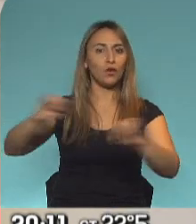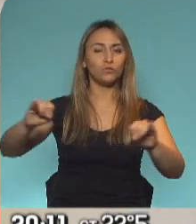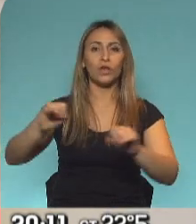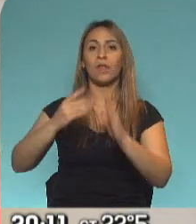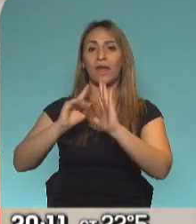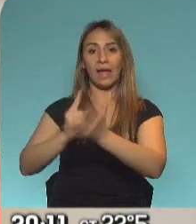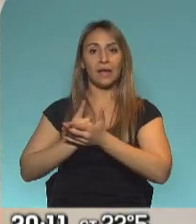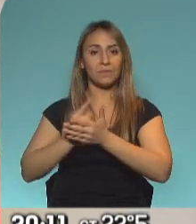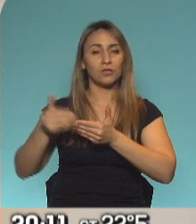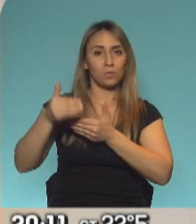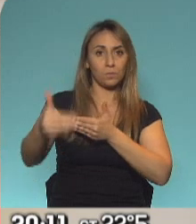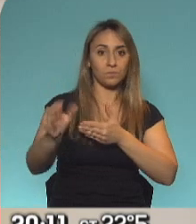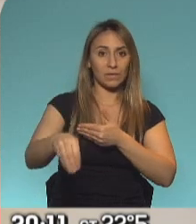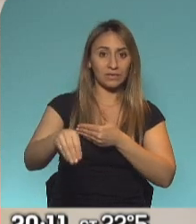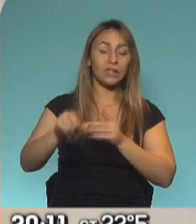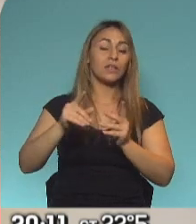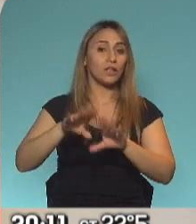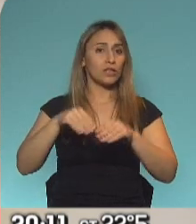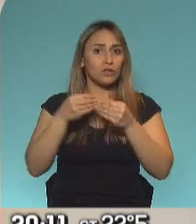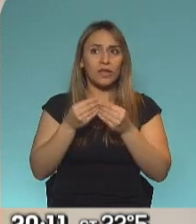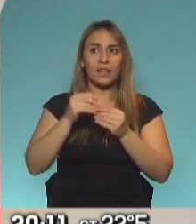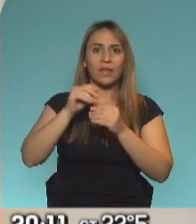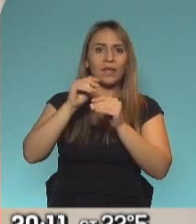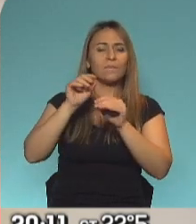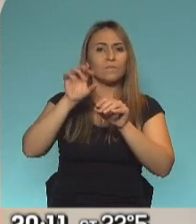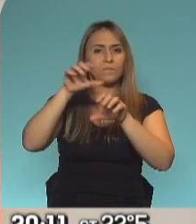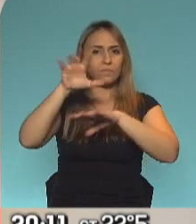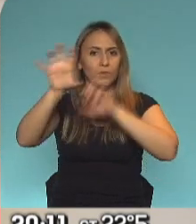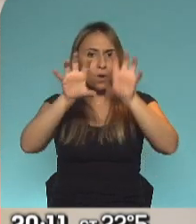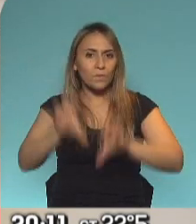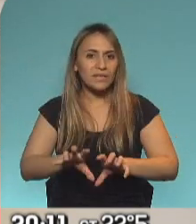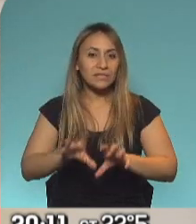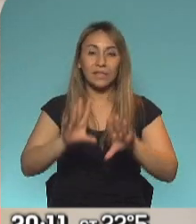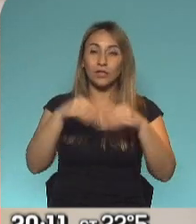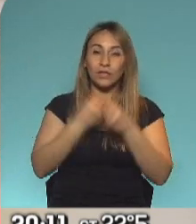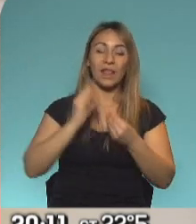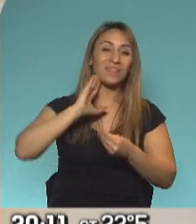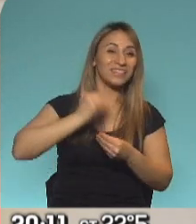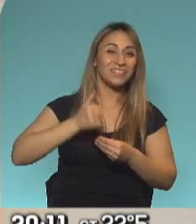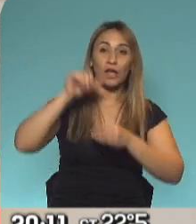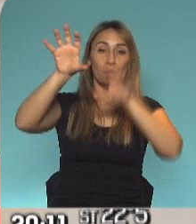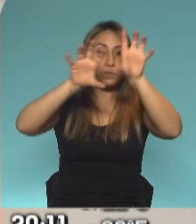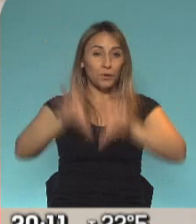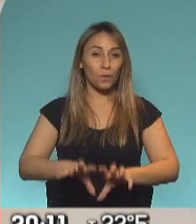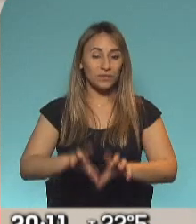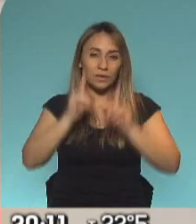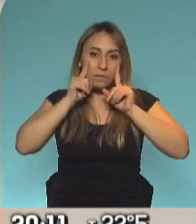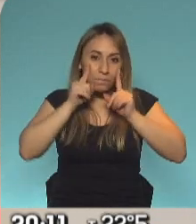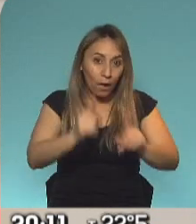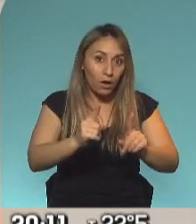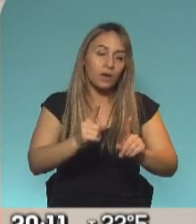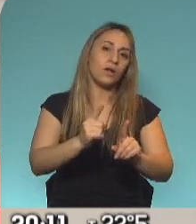de localidades, departamentos y ciudades de 16 provincias, con especial foco en